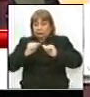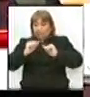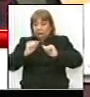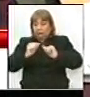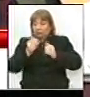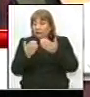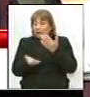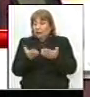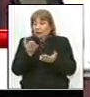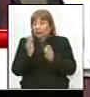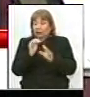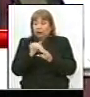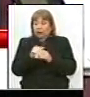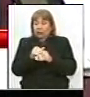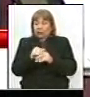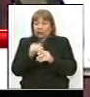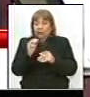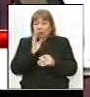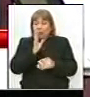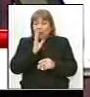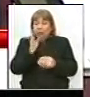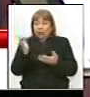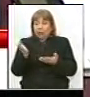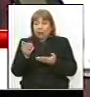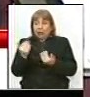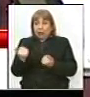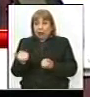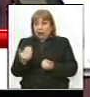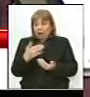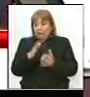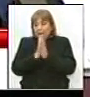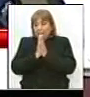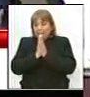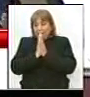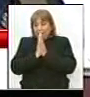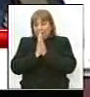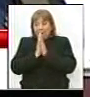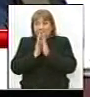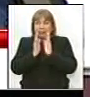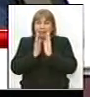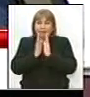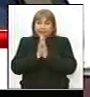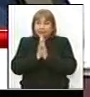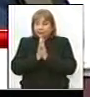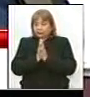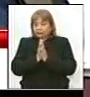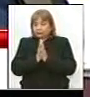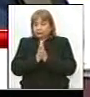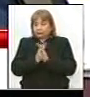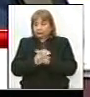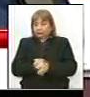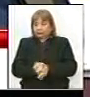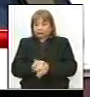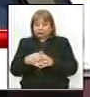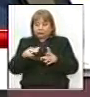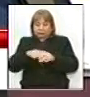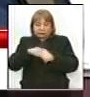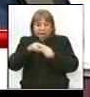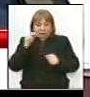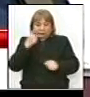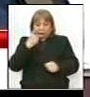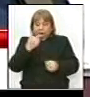es algo que no estuviera cuando yo hice esa aclaración de manera que le ruego por favor que retire lo